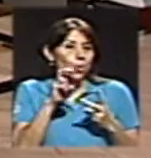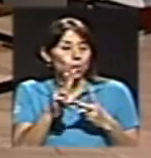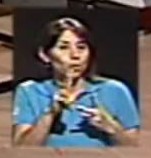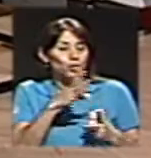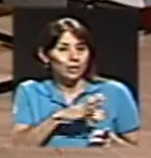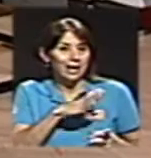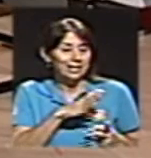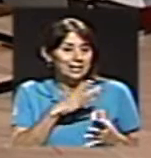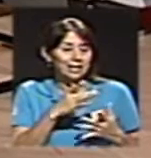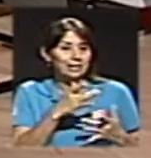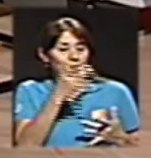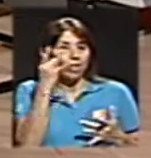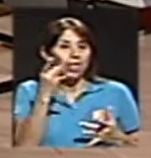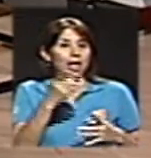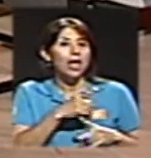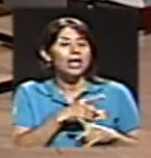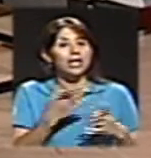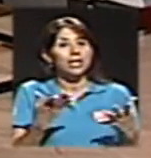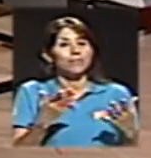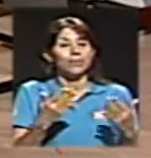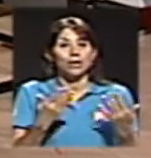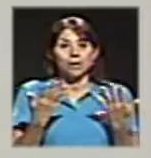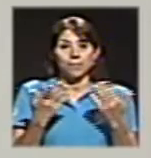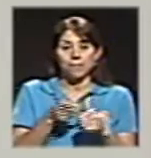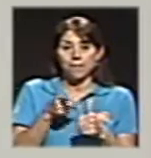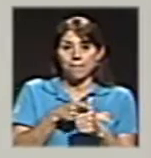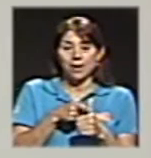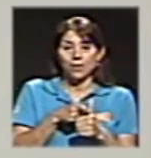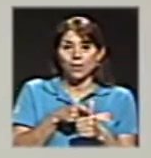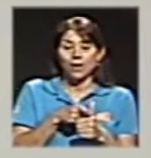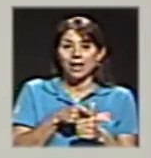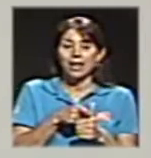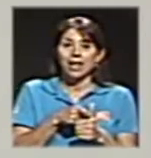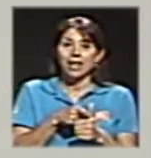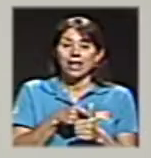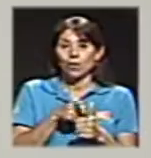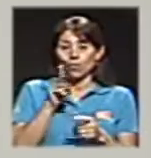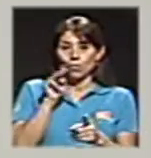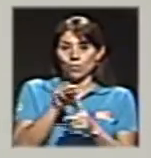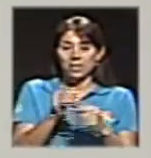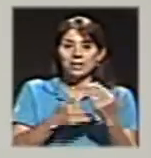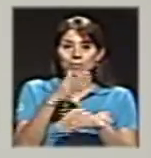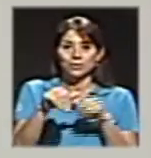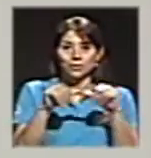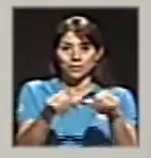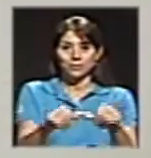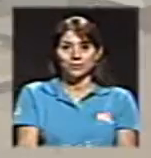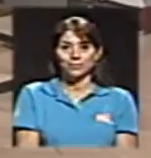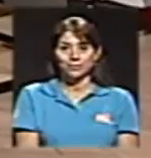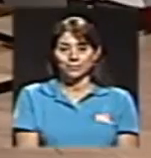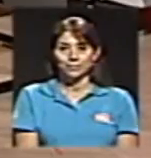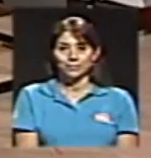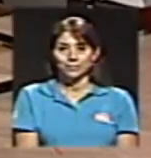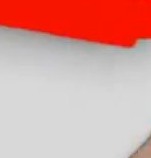de nuevo, y una vez que el canal nos regrese después del corte, nosotros continuamos.